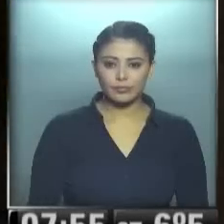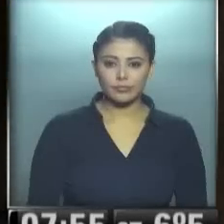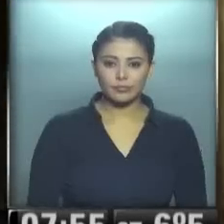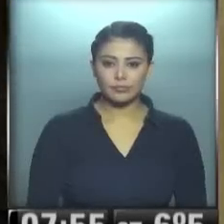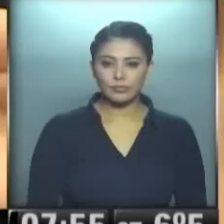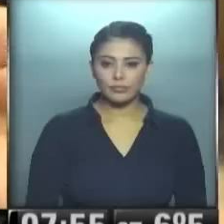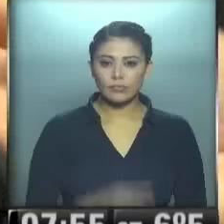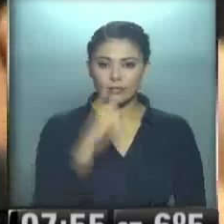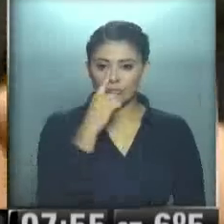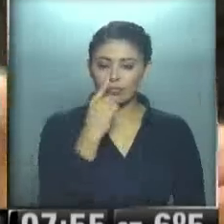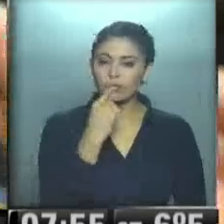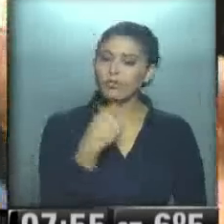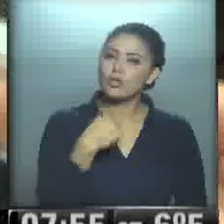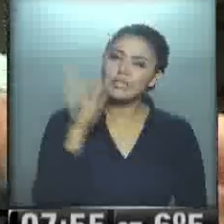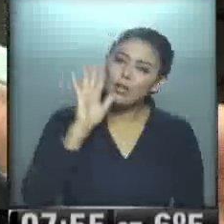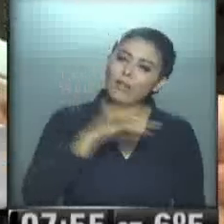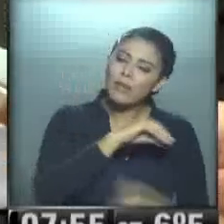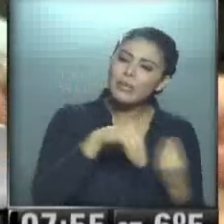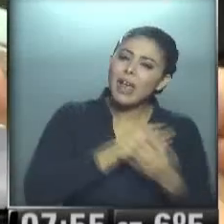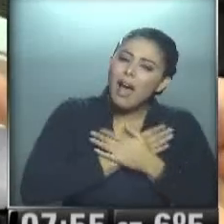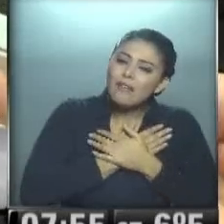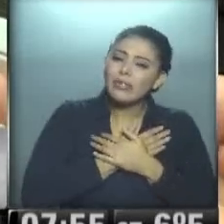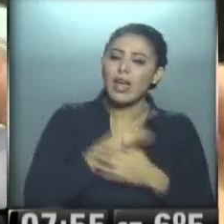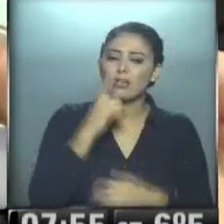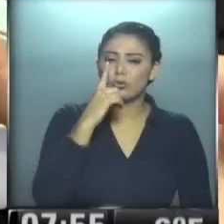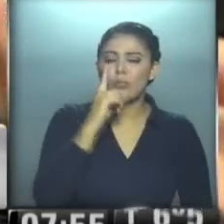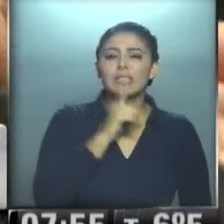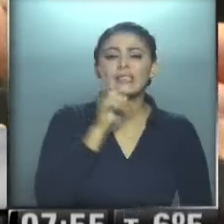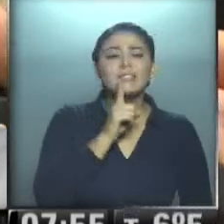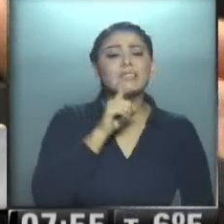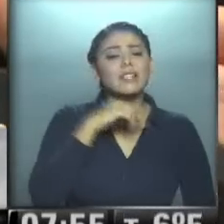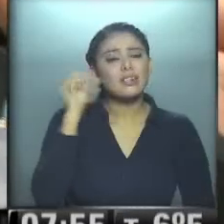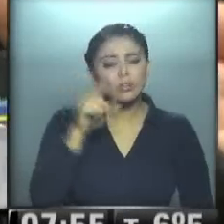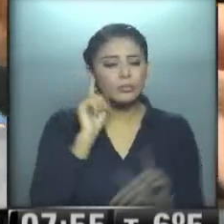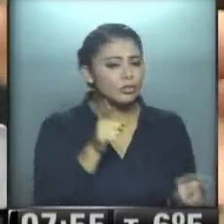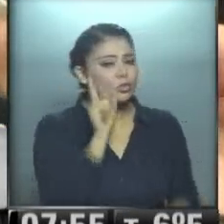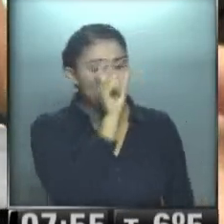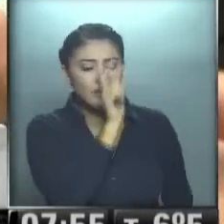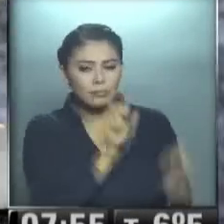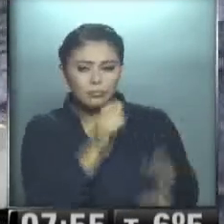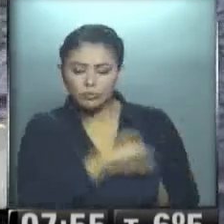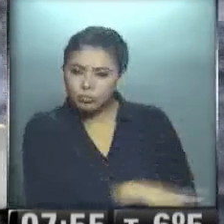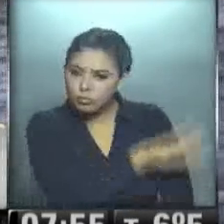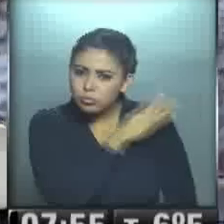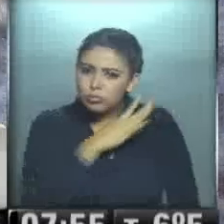Vine a saludar a la familia. Un abrazo a Tití, a la mujer y al hijo. Toda la gente de fútbol conmovida, ¿no, Mostaza?